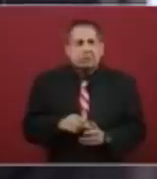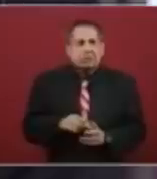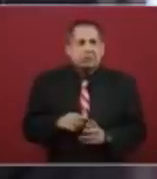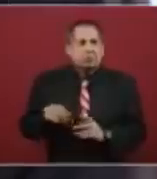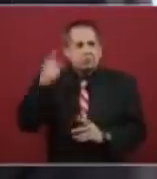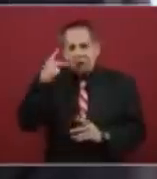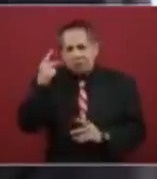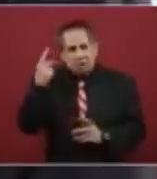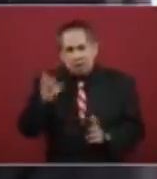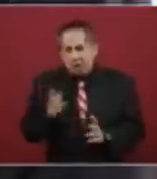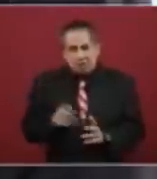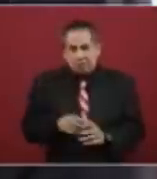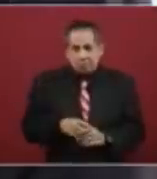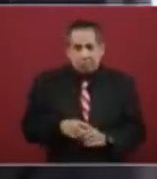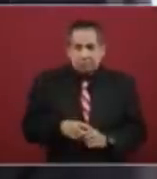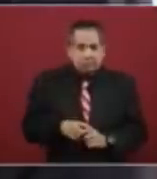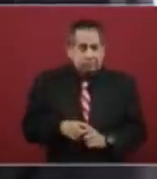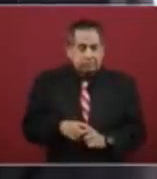Puebla.